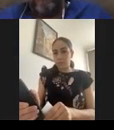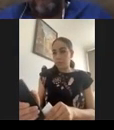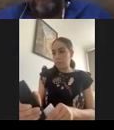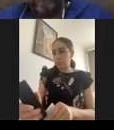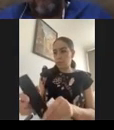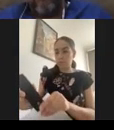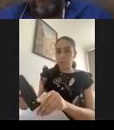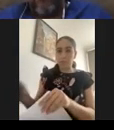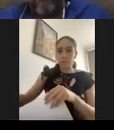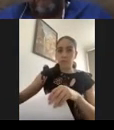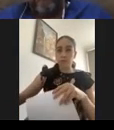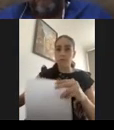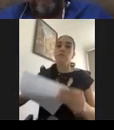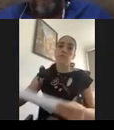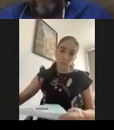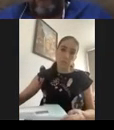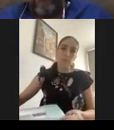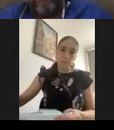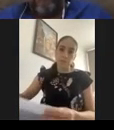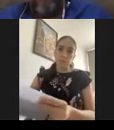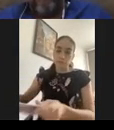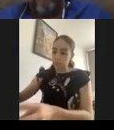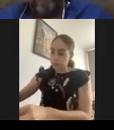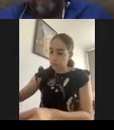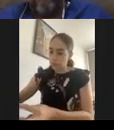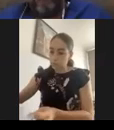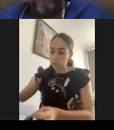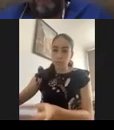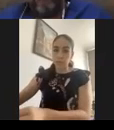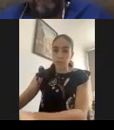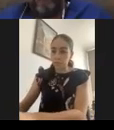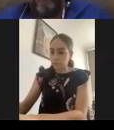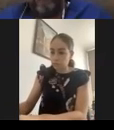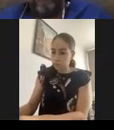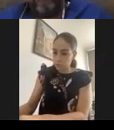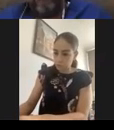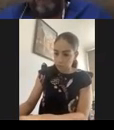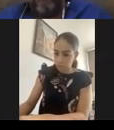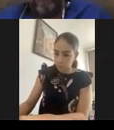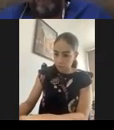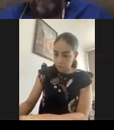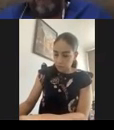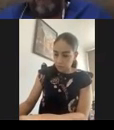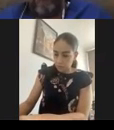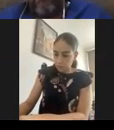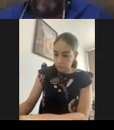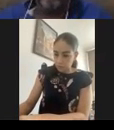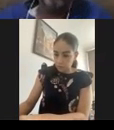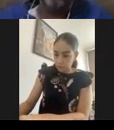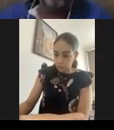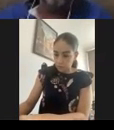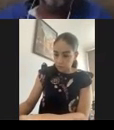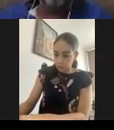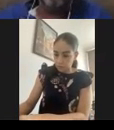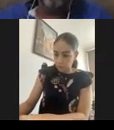le toca a Solano, pues entonces cuando a Solano se le ocurra, y si a Solano no le dan dinero, pues Solano va a decir que no, nunca pudo. Pero lo mismo